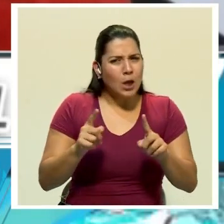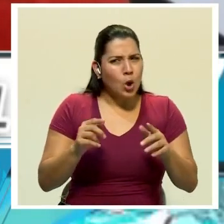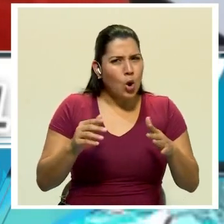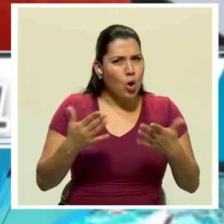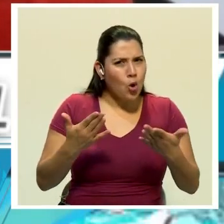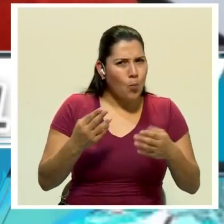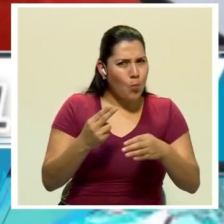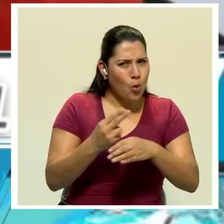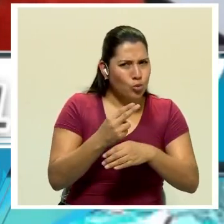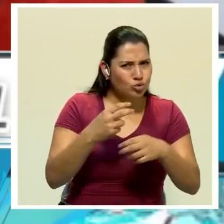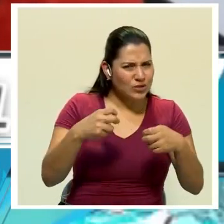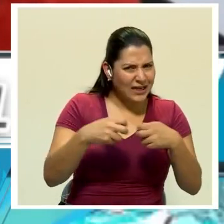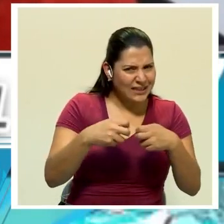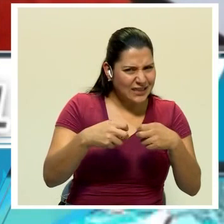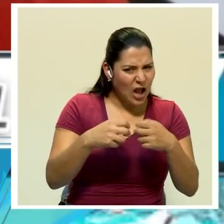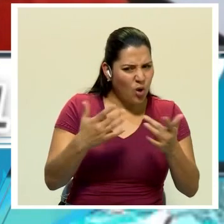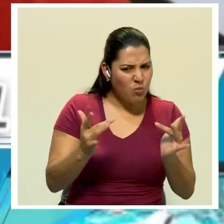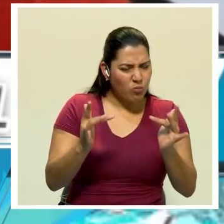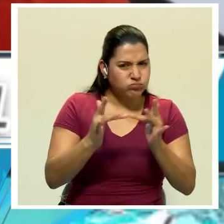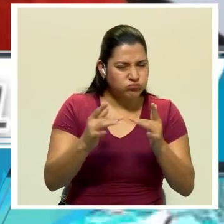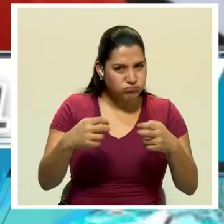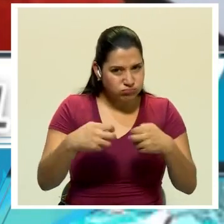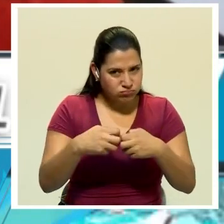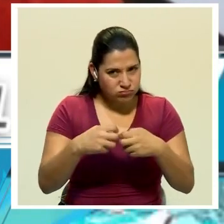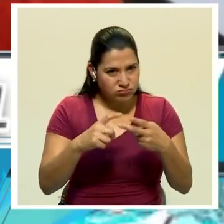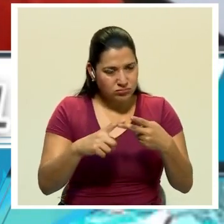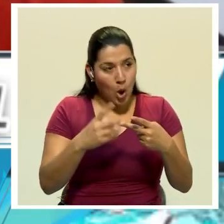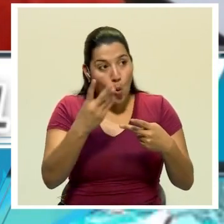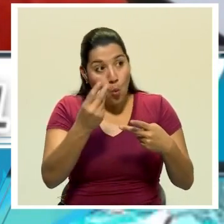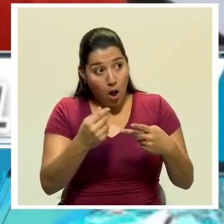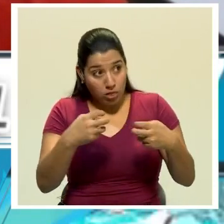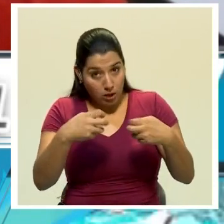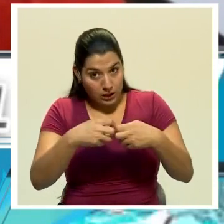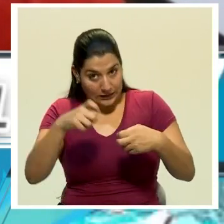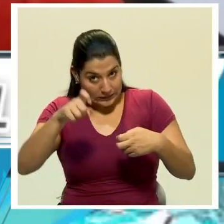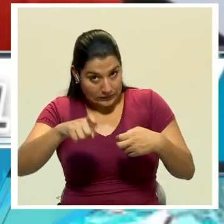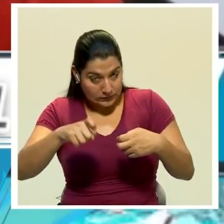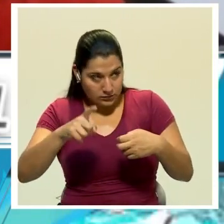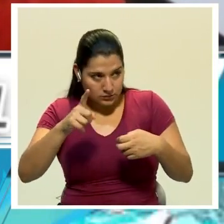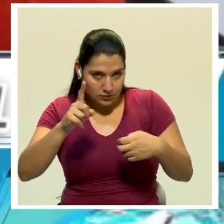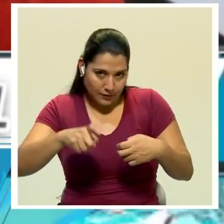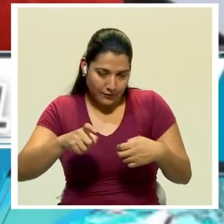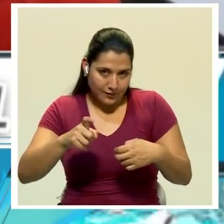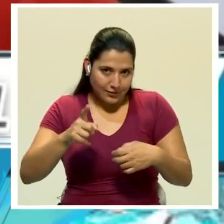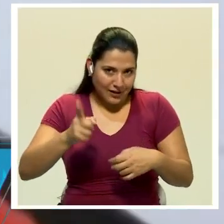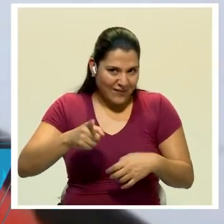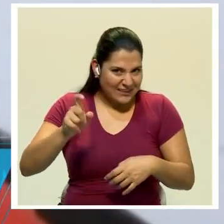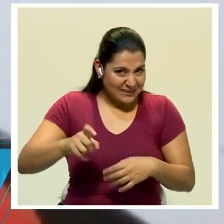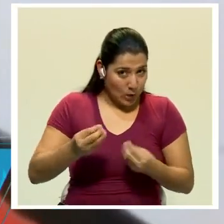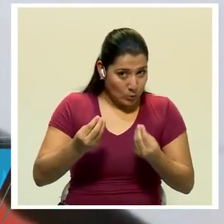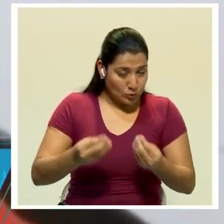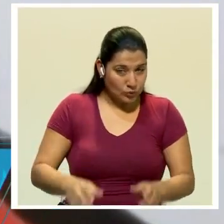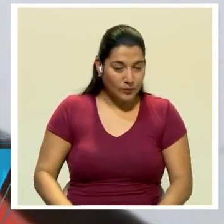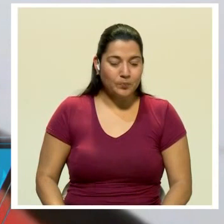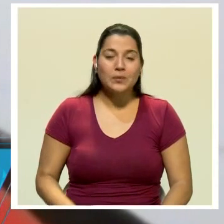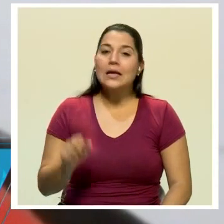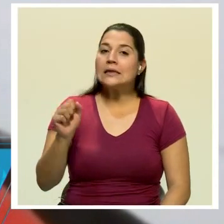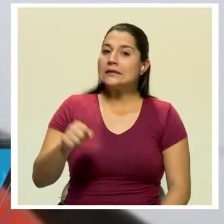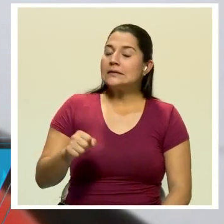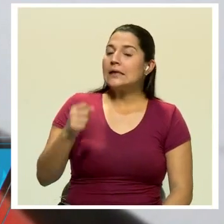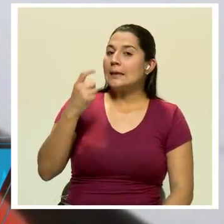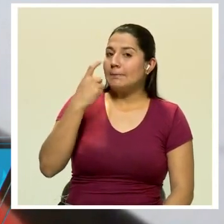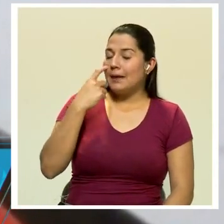energía requiere un proyecto semejante? Porque debe gastar bastante. Sí, mire,